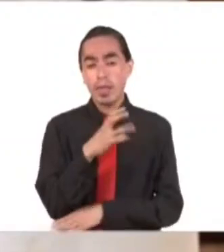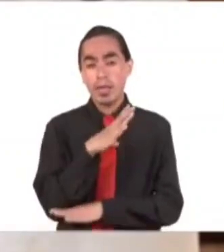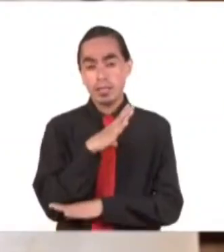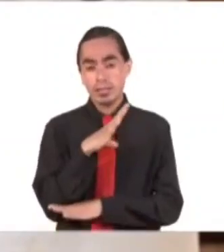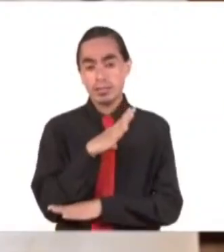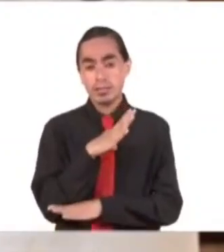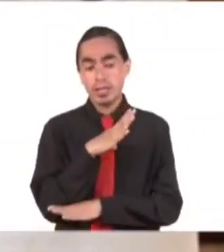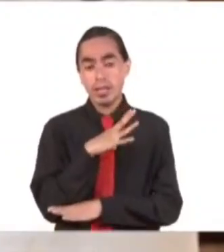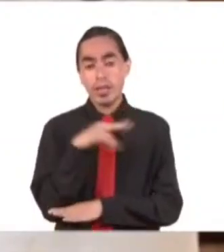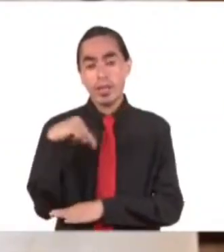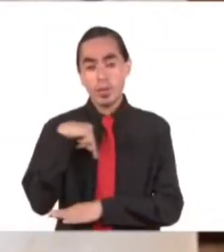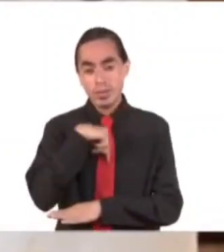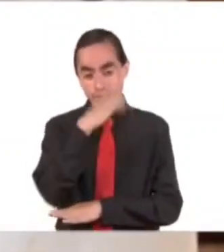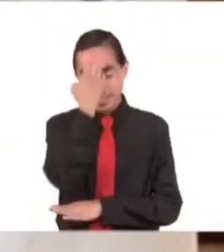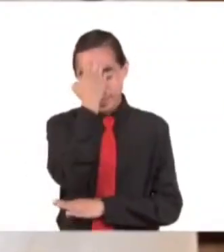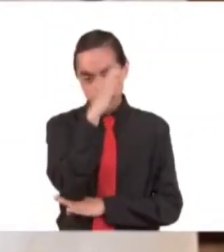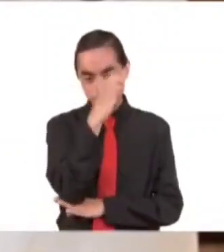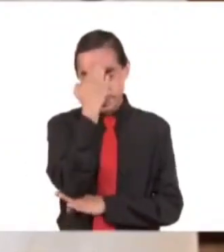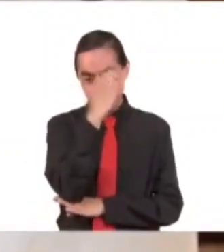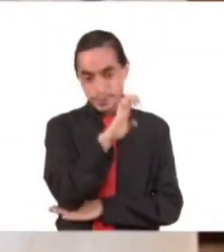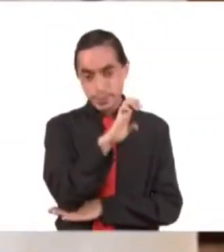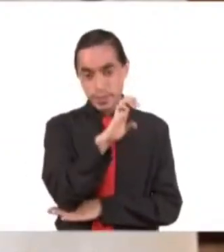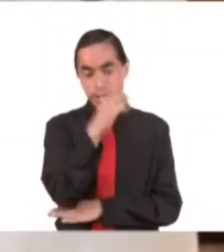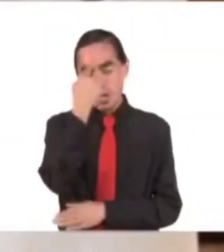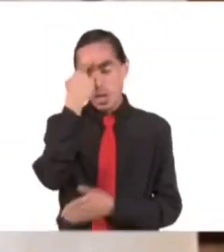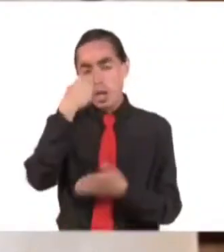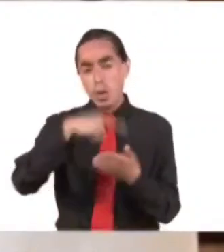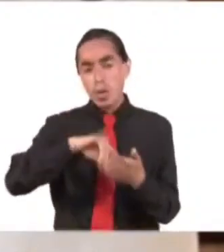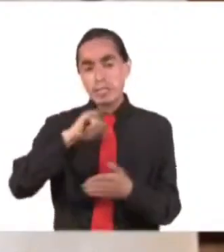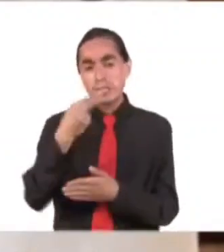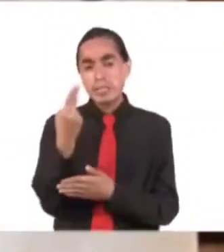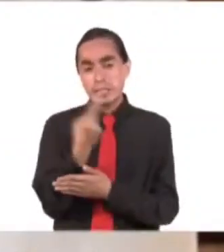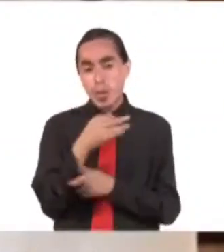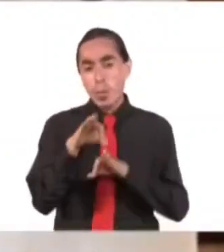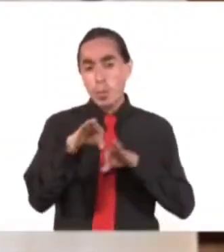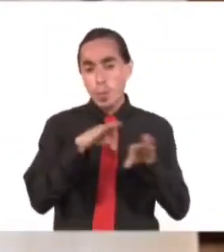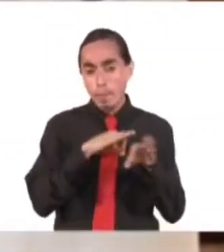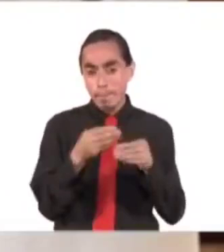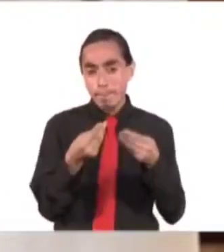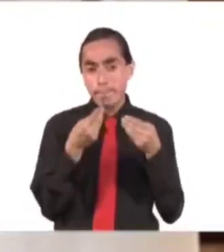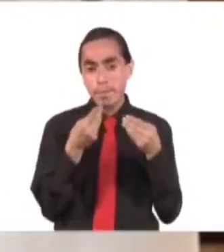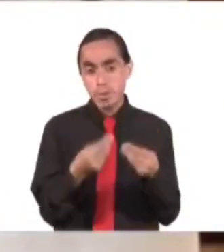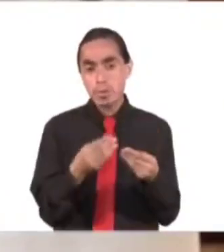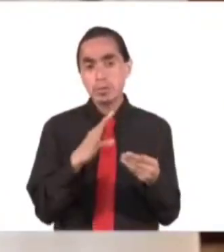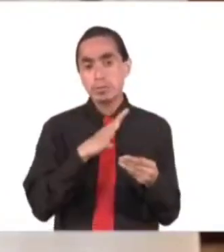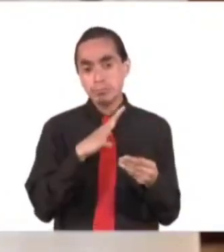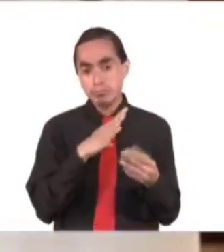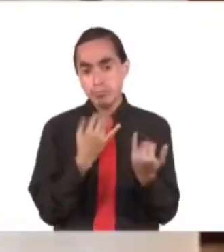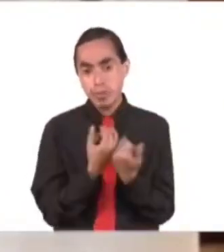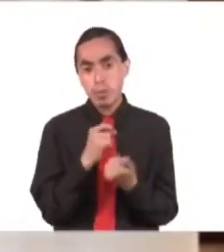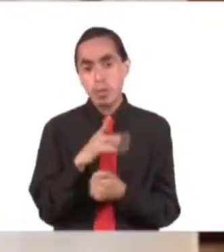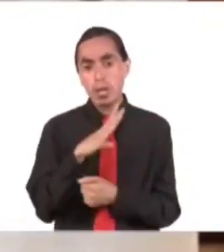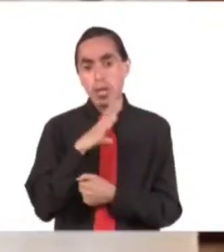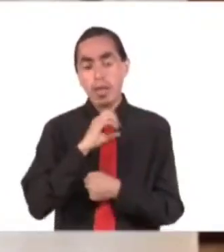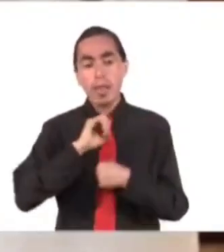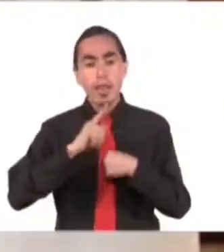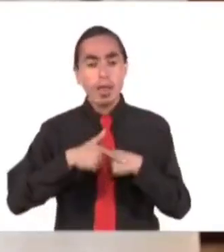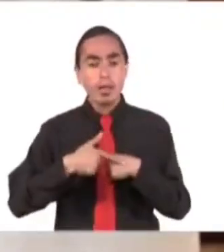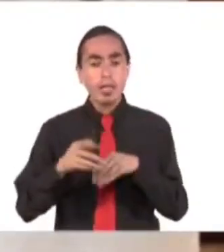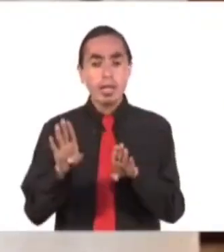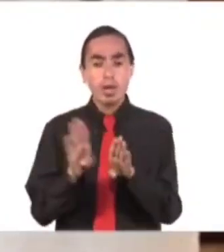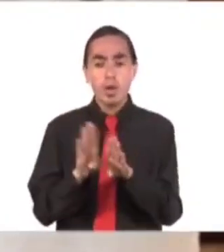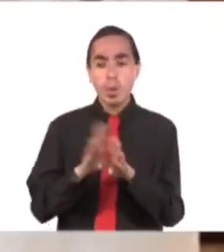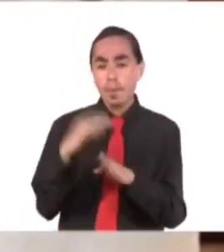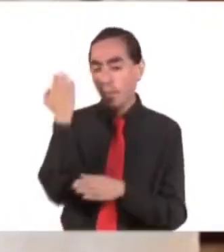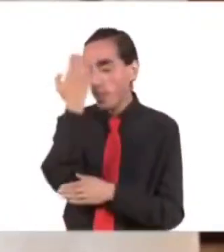nuestra experiencia. Me parece que hay mucho que hacer. Parte es estructural, o sea, en la forma en que se evalúa a los